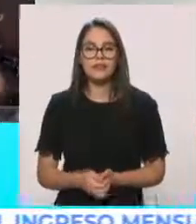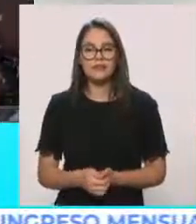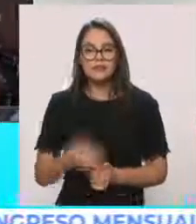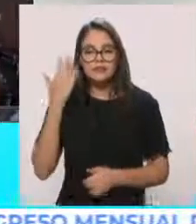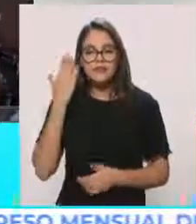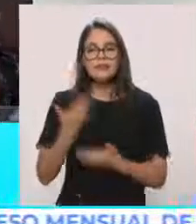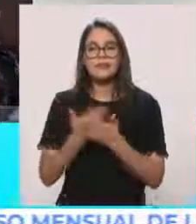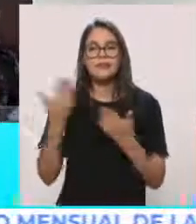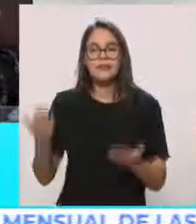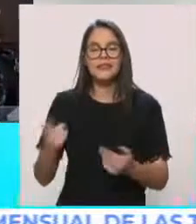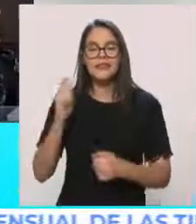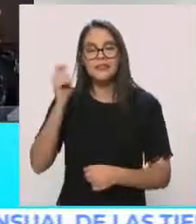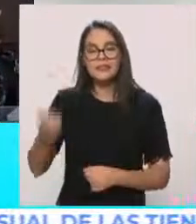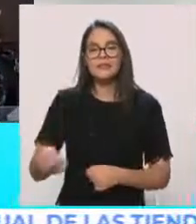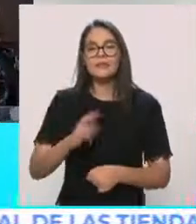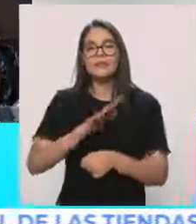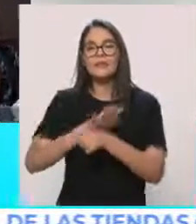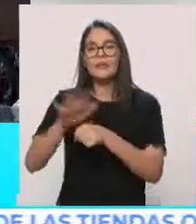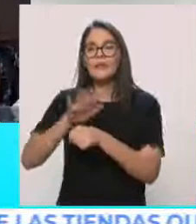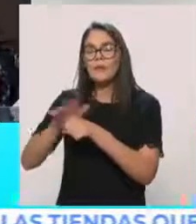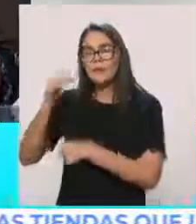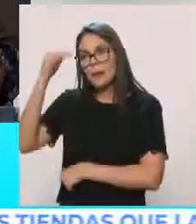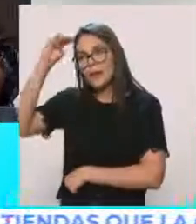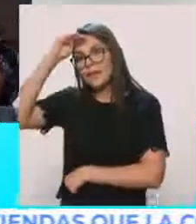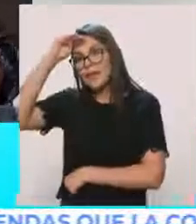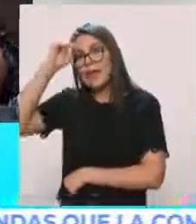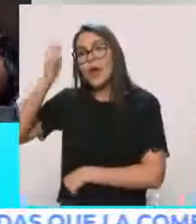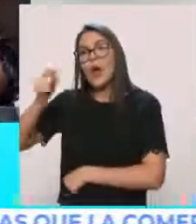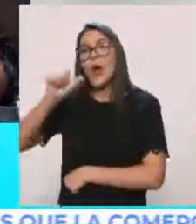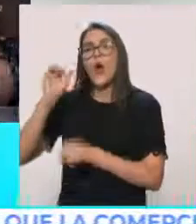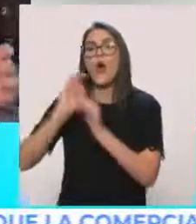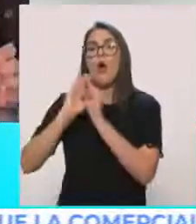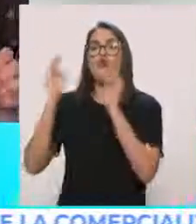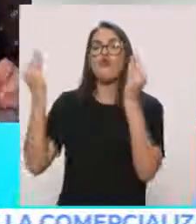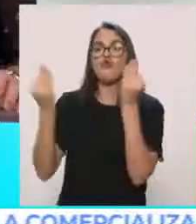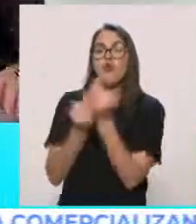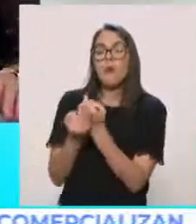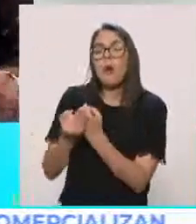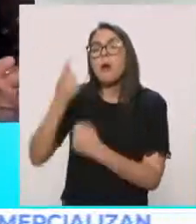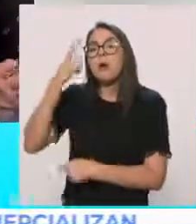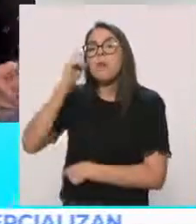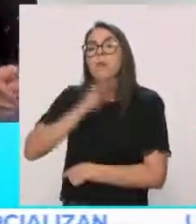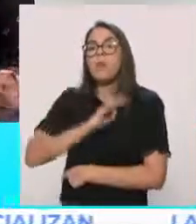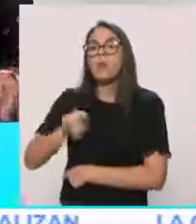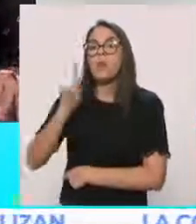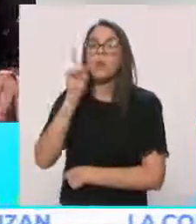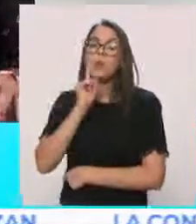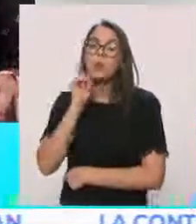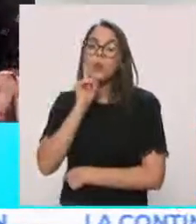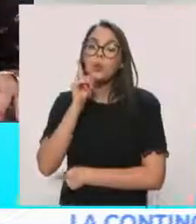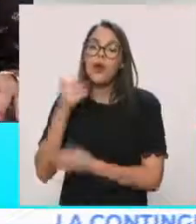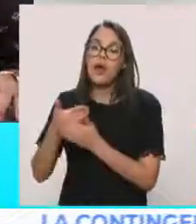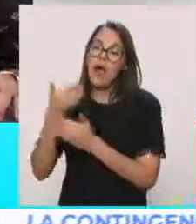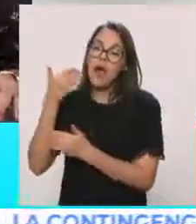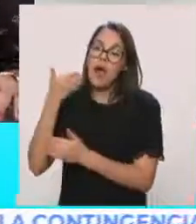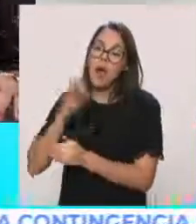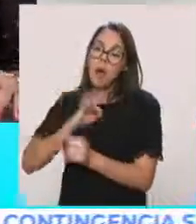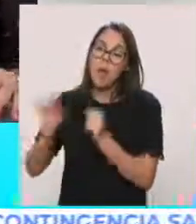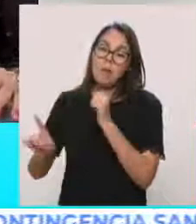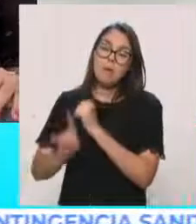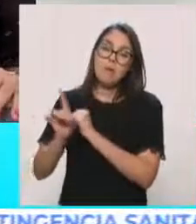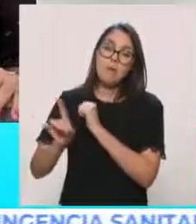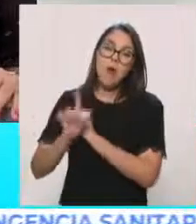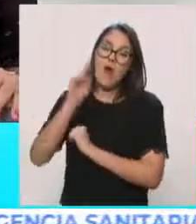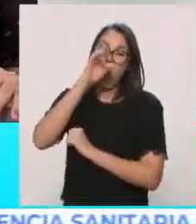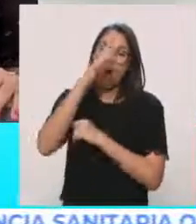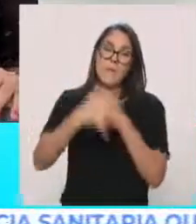ofrecer mecanismos digitales como un método, una vía de denuncia para las mujeres que en medio de este confinamiento están siendo víctimas de